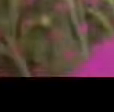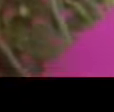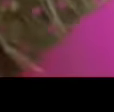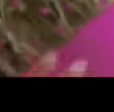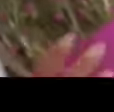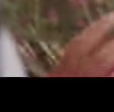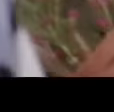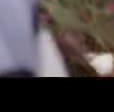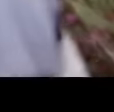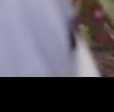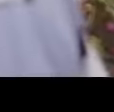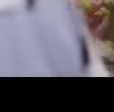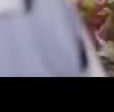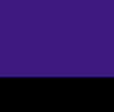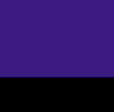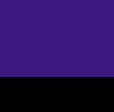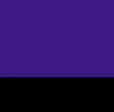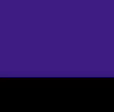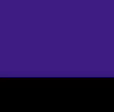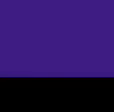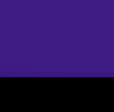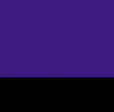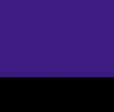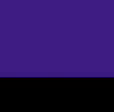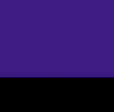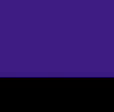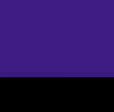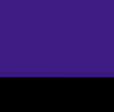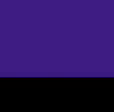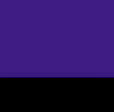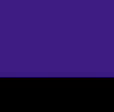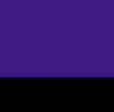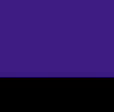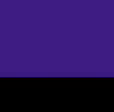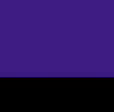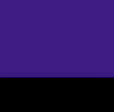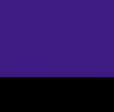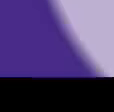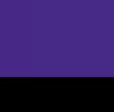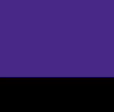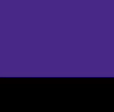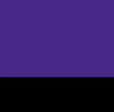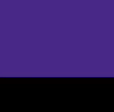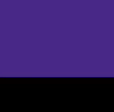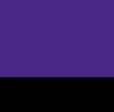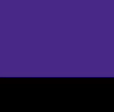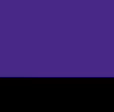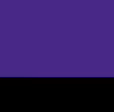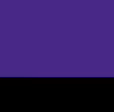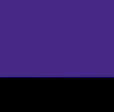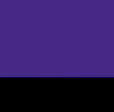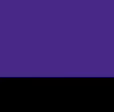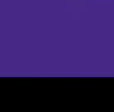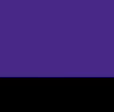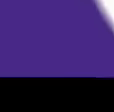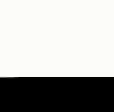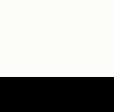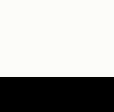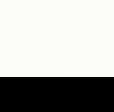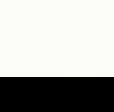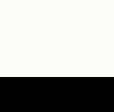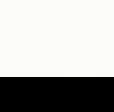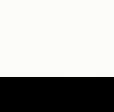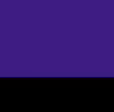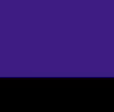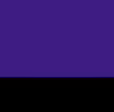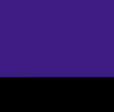utiliza ya efectivo el nuevo sistema para pagar enviar vives píldora es donde y cuando lo necesites abre tu cuenta desde cualquier celular llamando